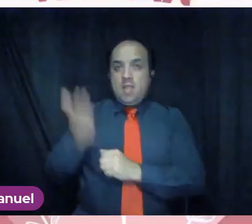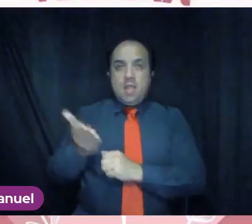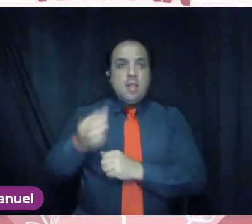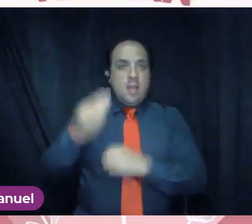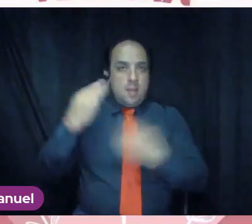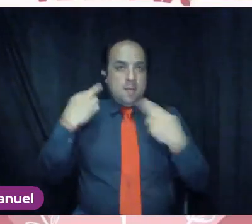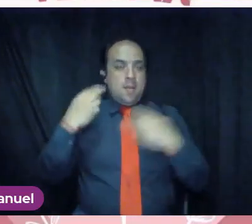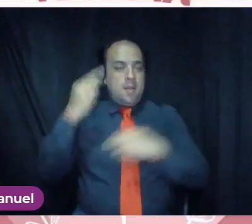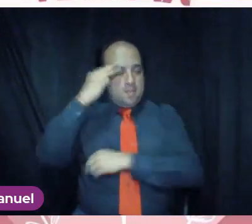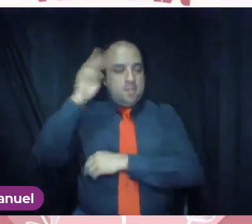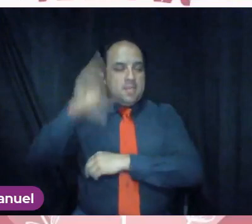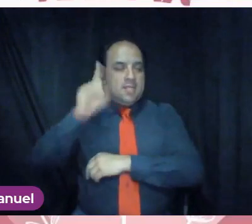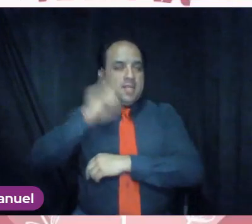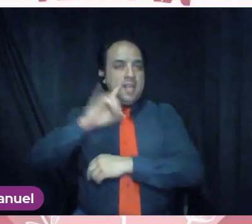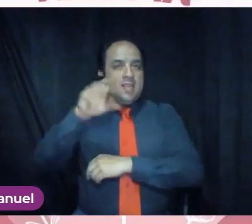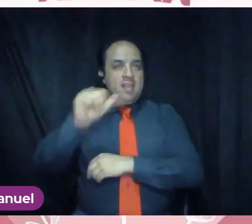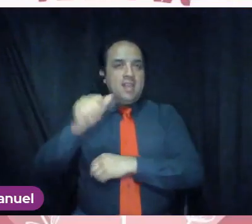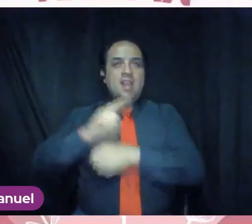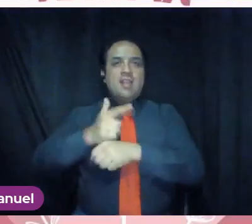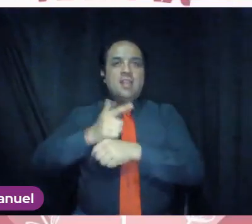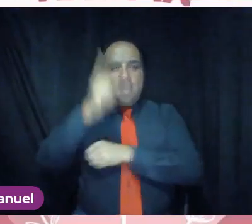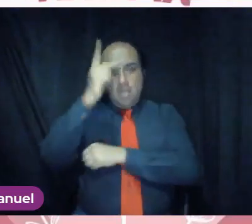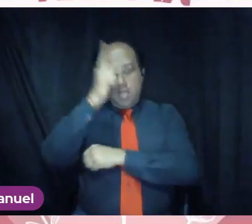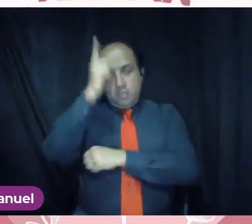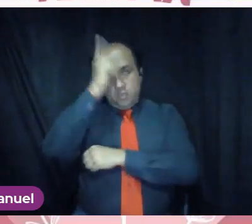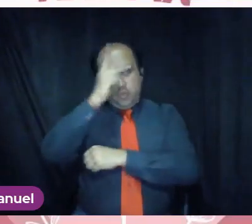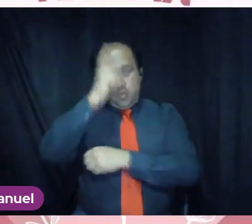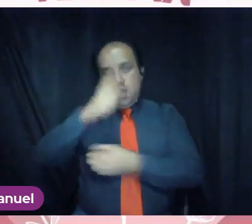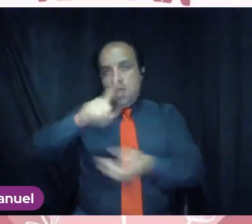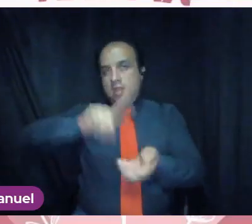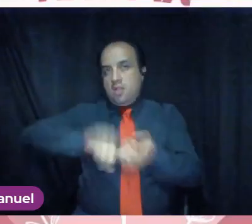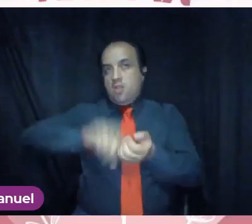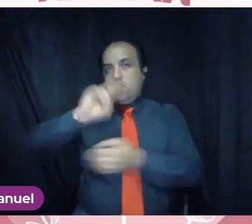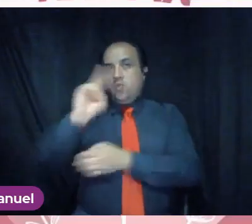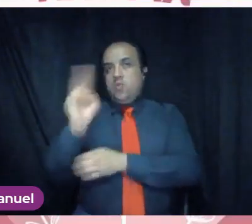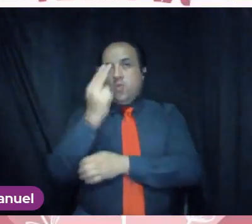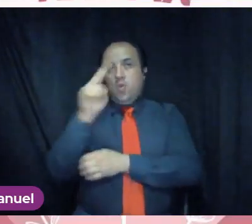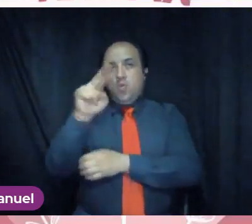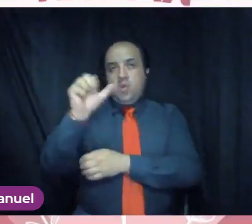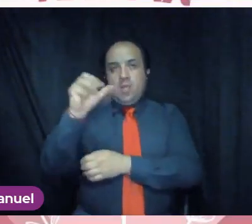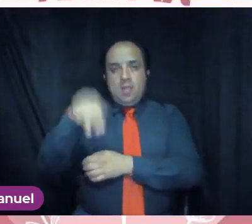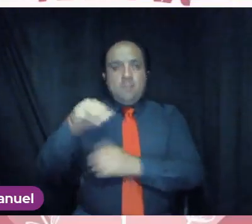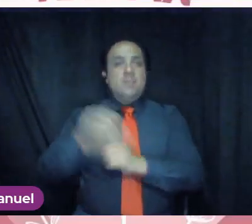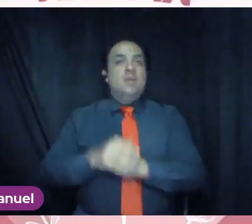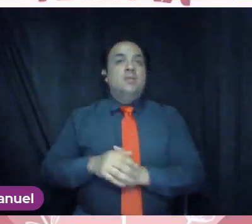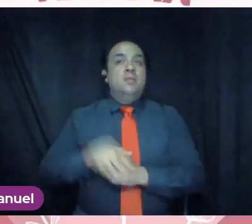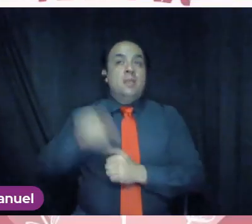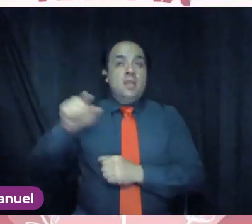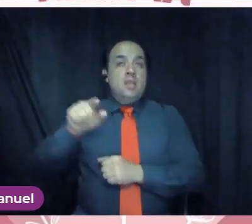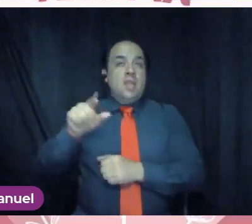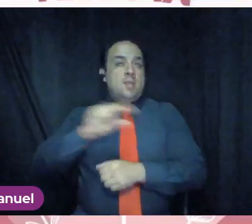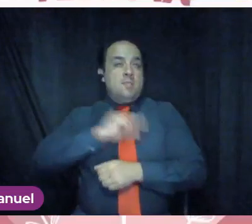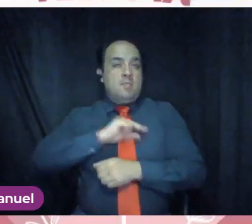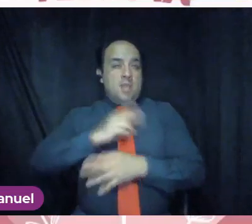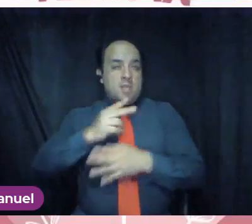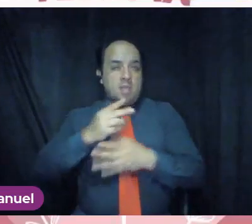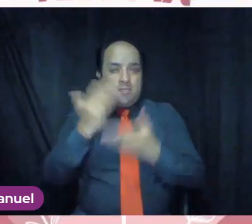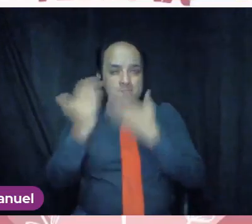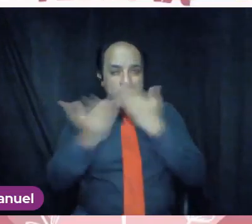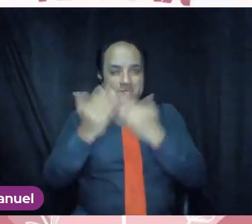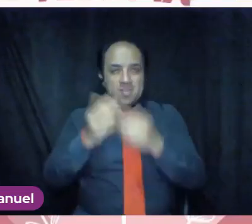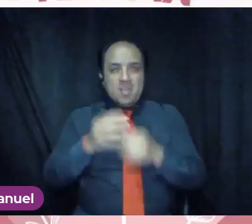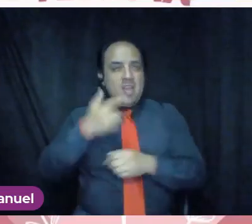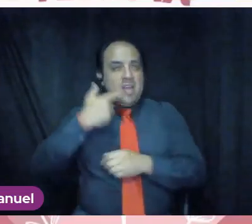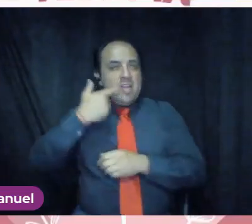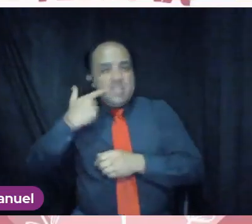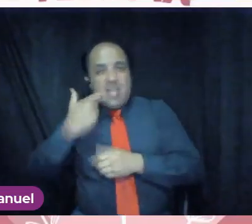la maestra Diana es licenciada en psicología por la Universidad Nacional Autónoma de México, especialidad en adicciones en centros de